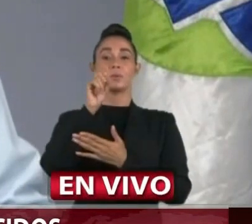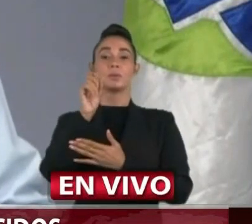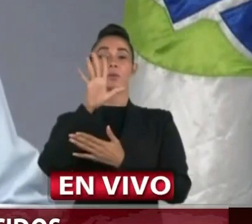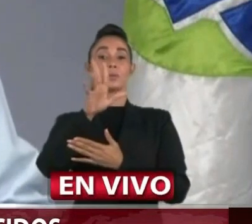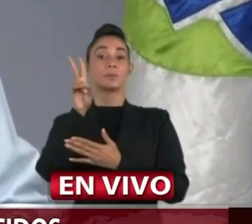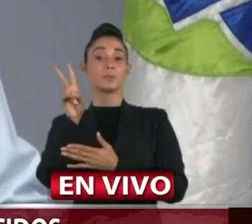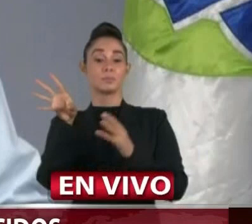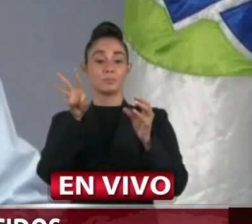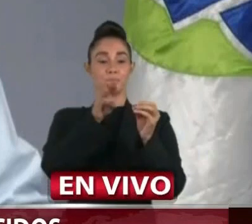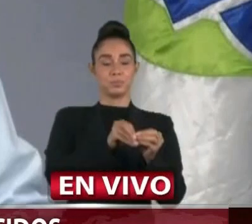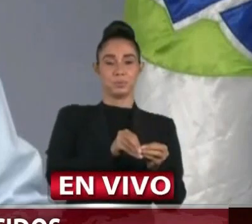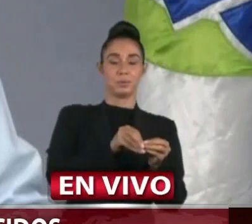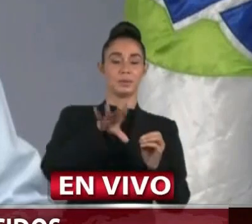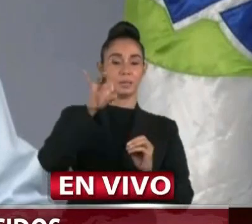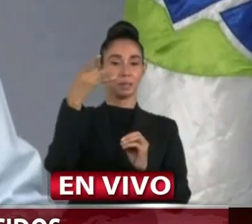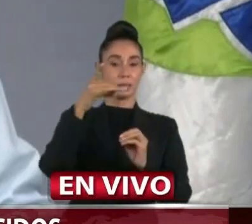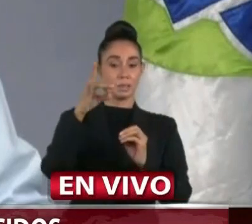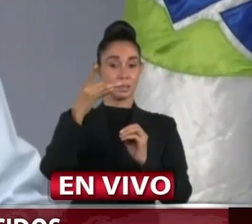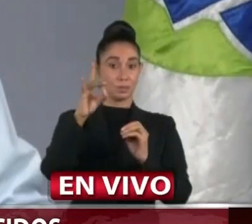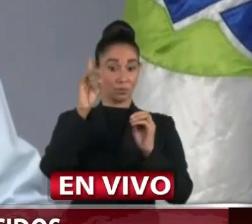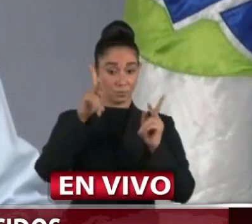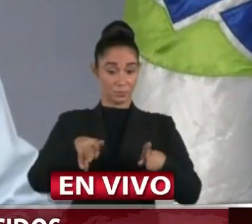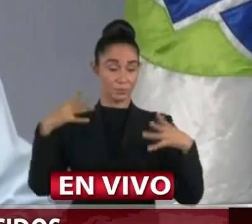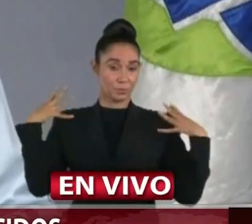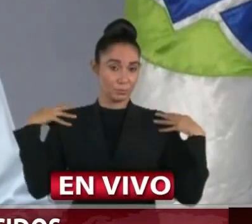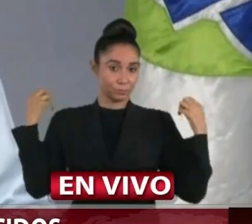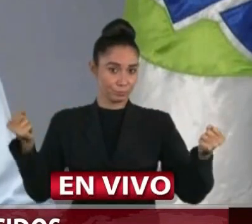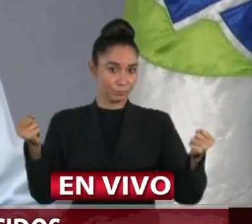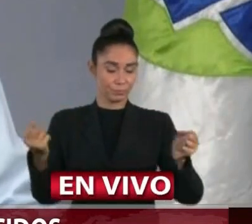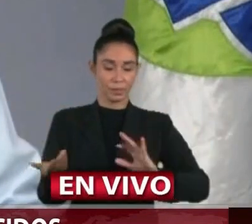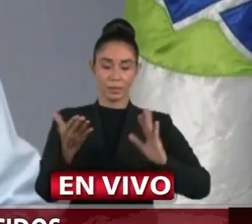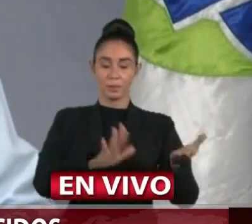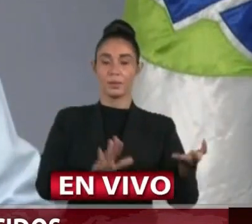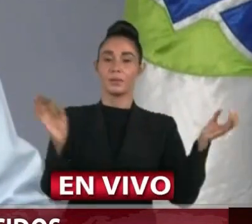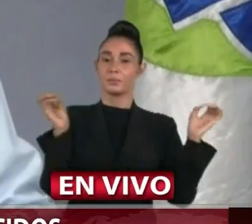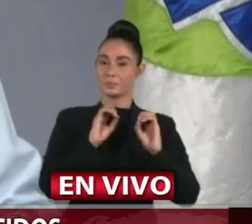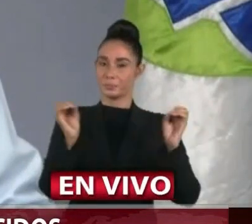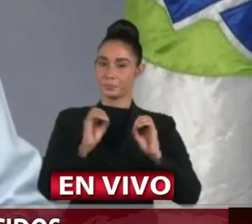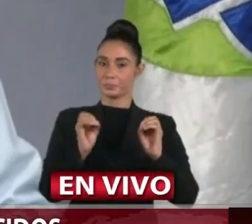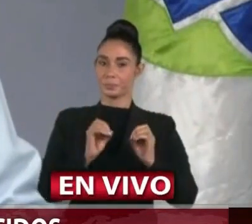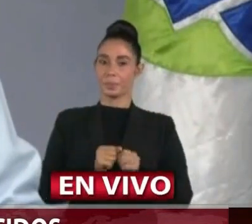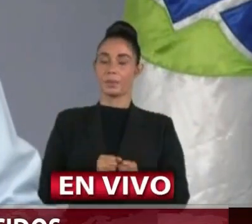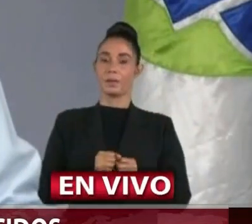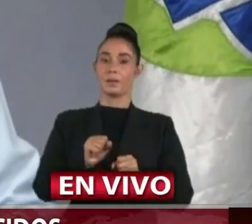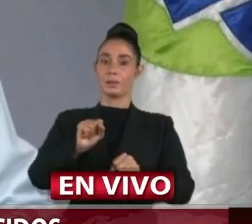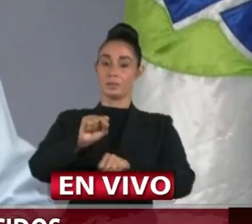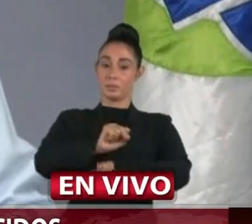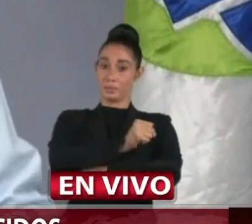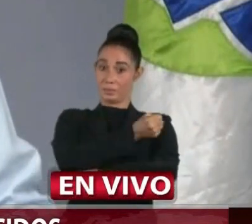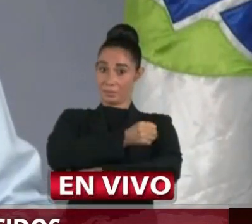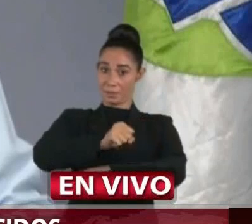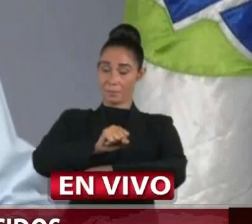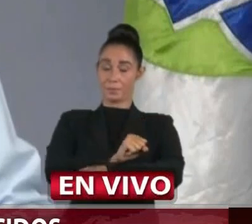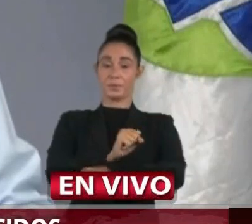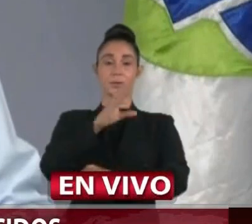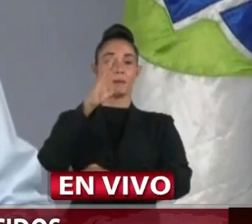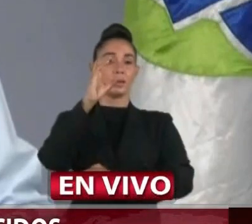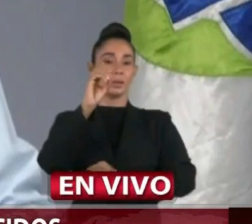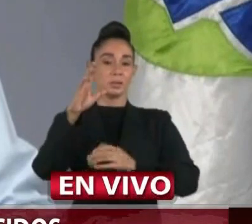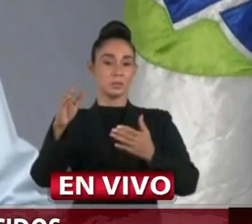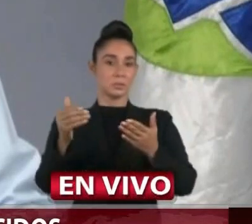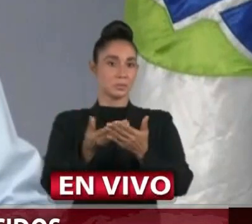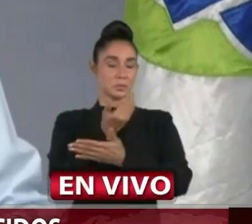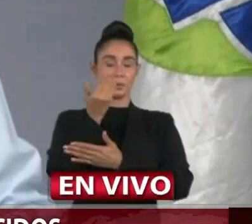acumulados, 18 recuperados, 0 fallecimientos. Samaná, 0 casos